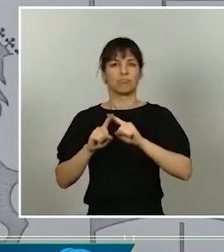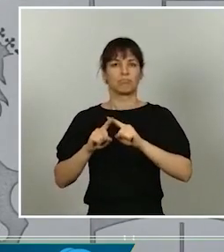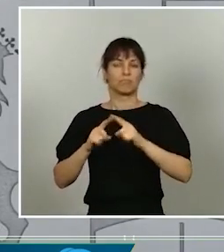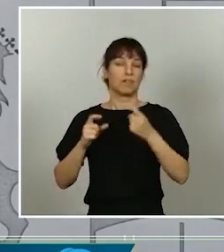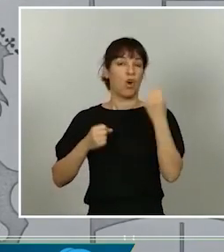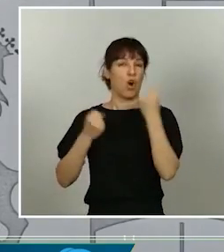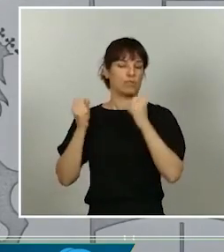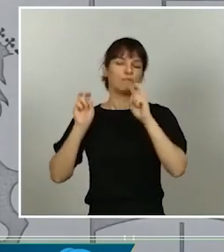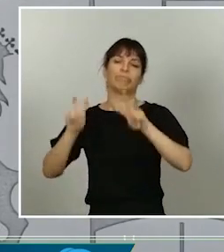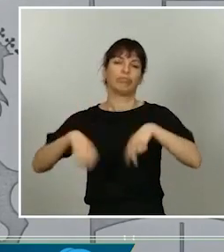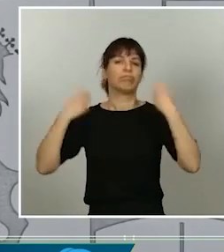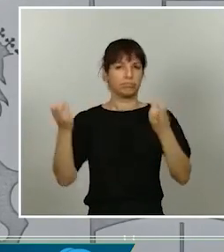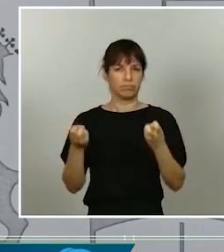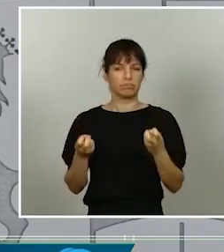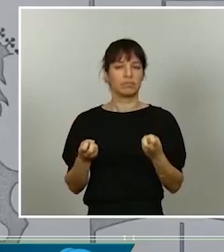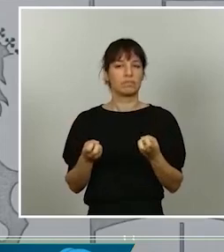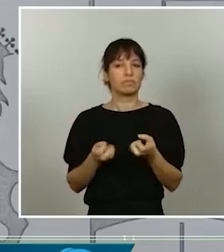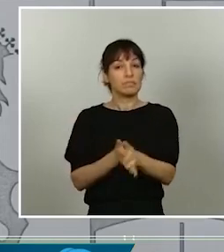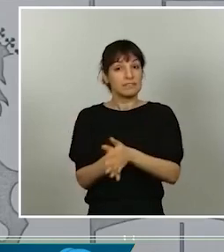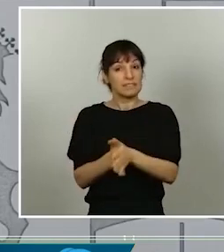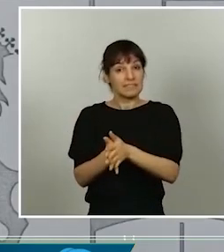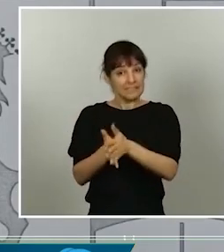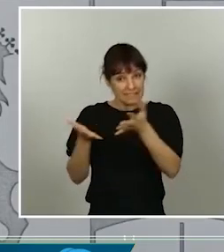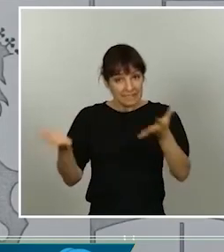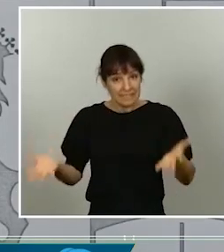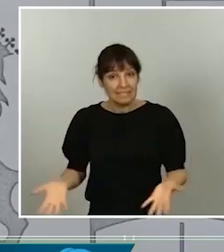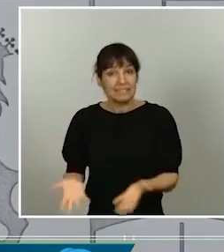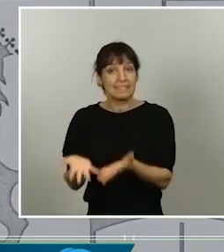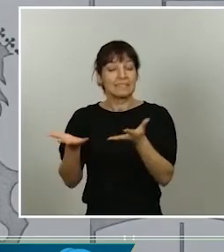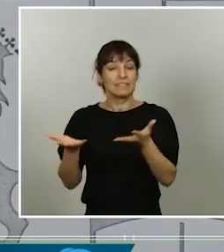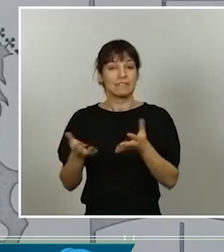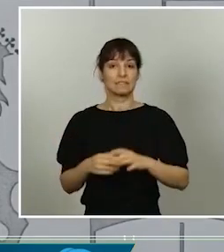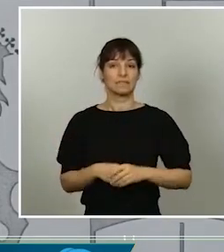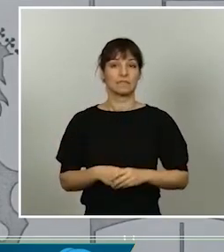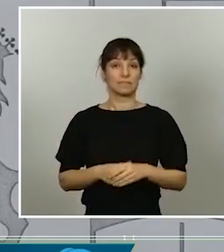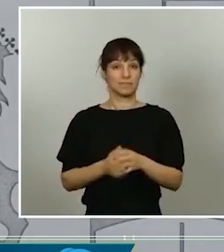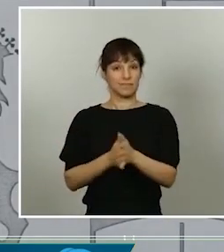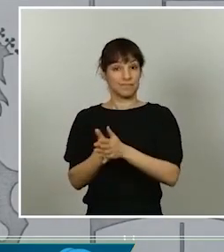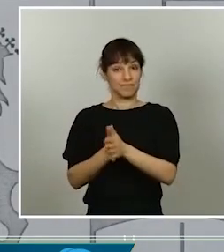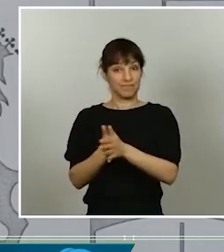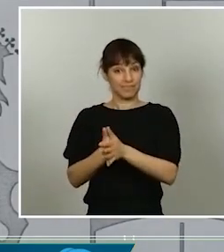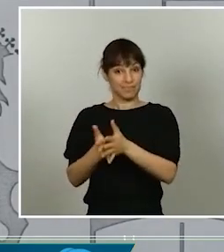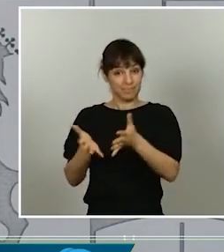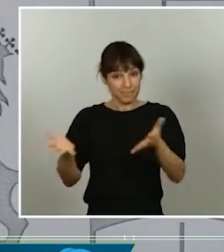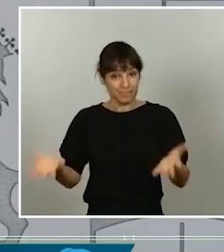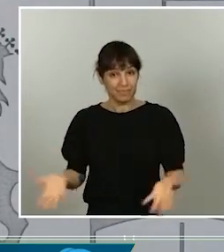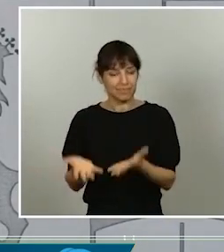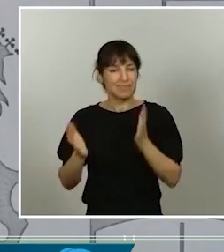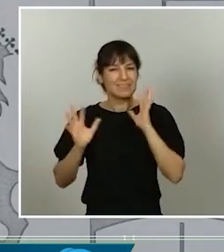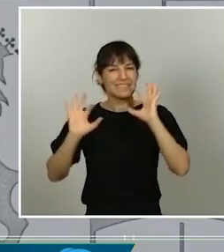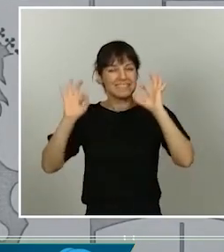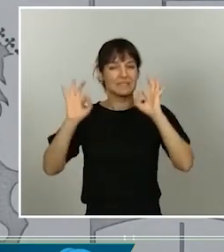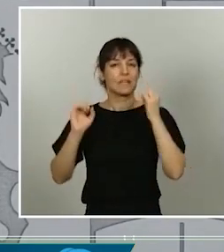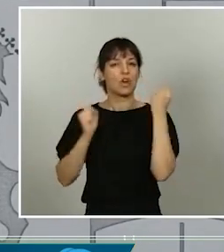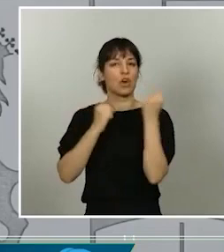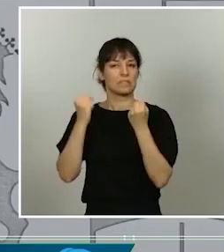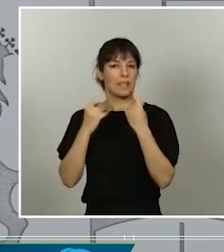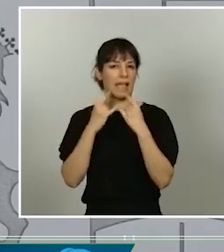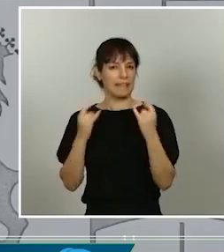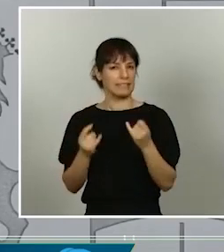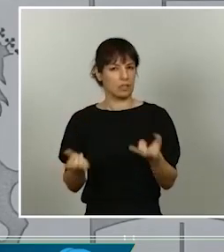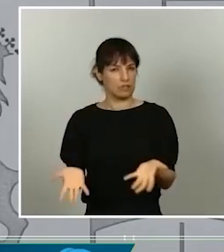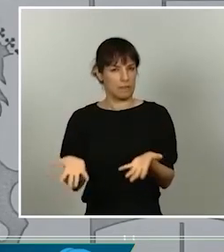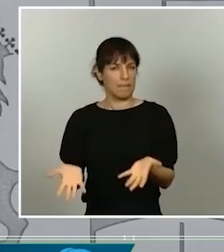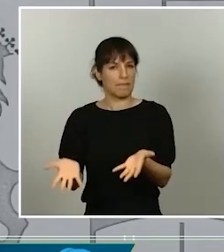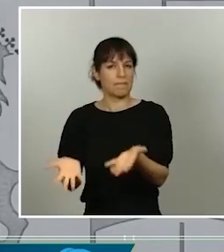cuando el crack del 29 en caída del pib si hay un rebrote vamos a ser los número uno de occidente según